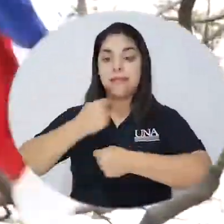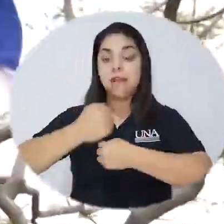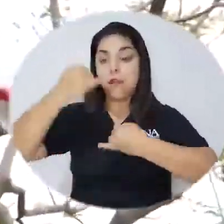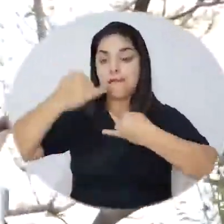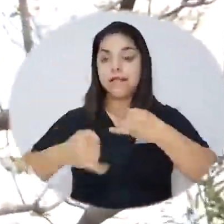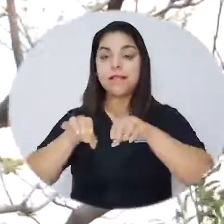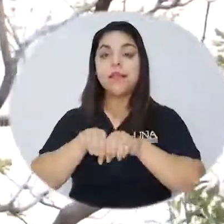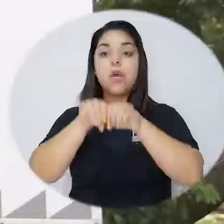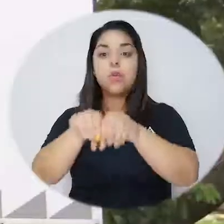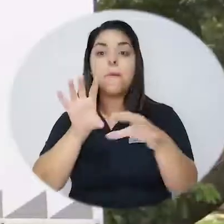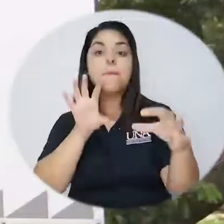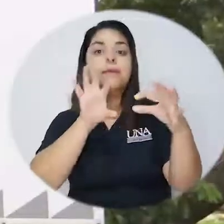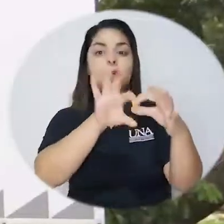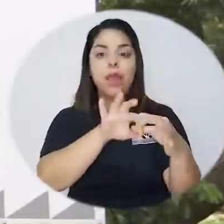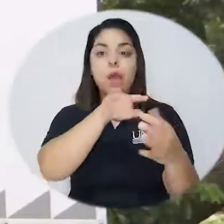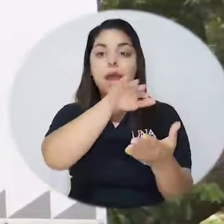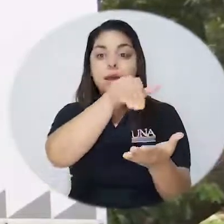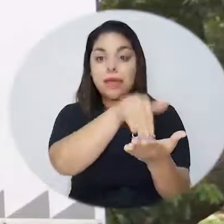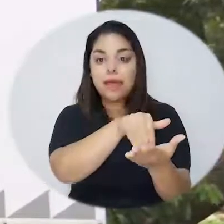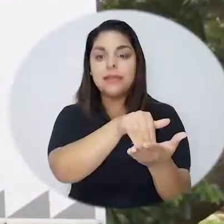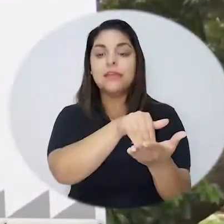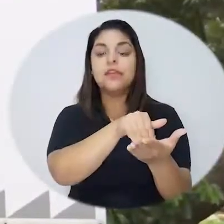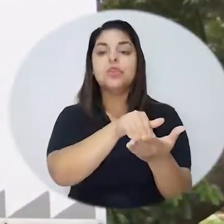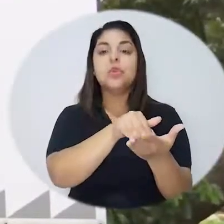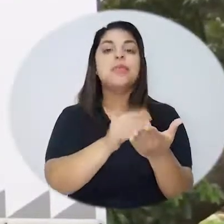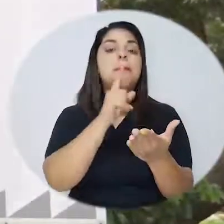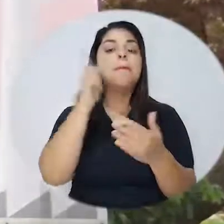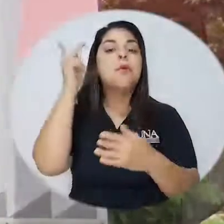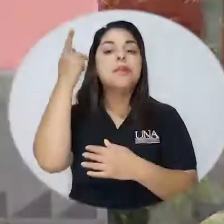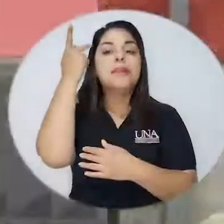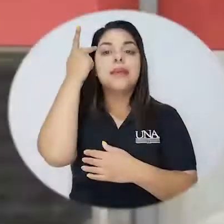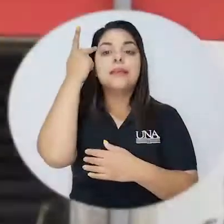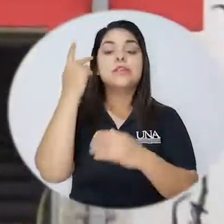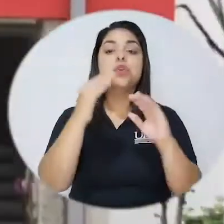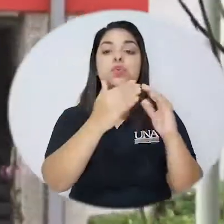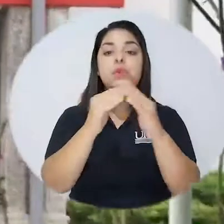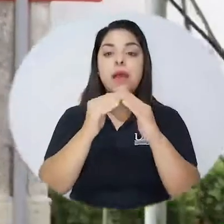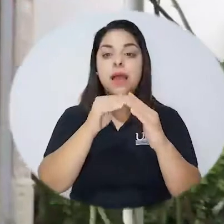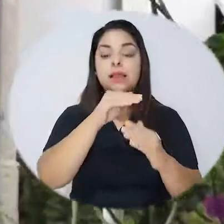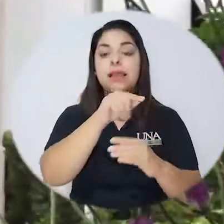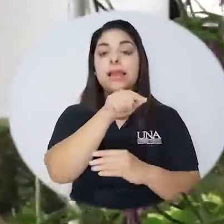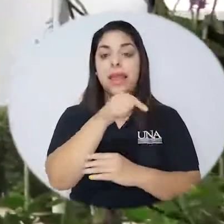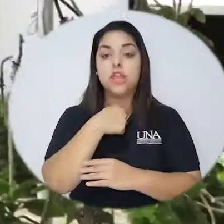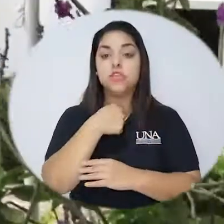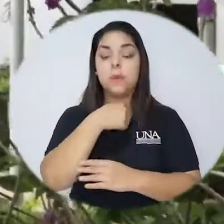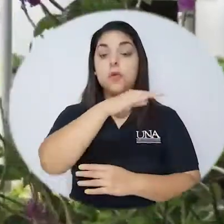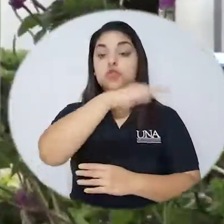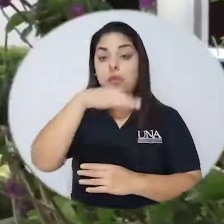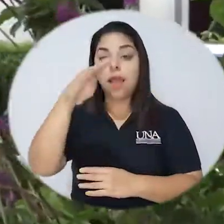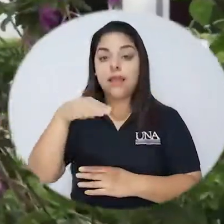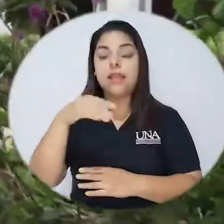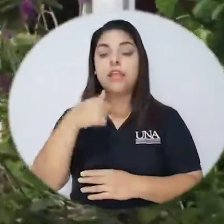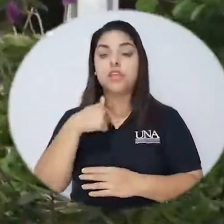vinculado dentro del núcleo de investigación de políticas para la ruralidad, en el cual estoy desarrollando el tema